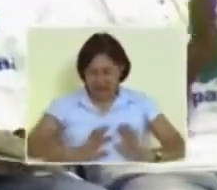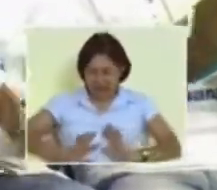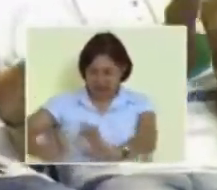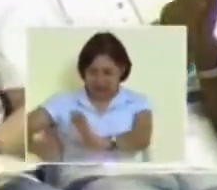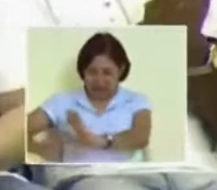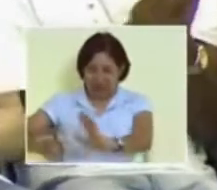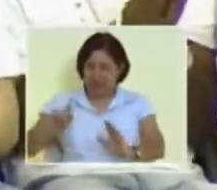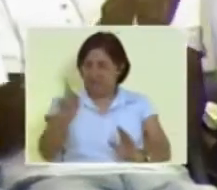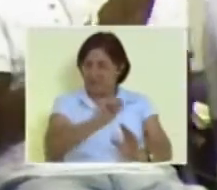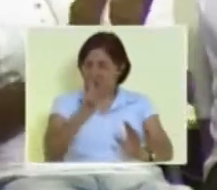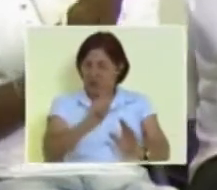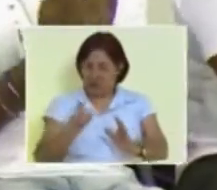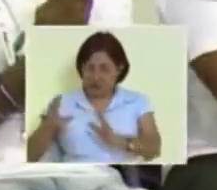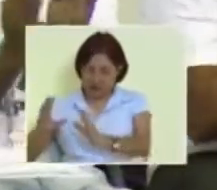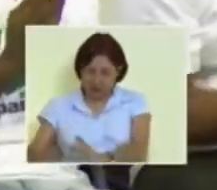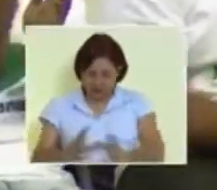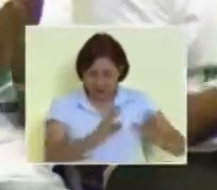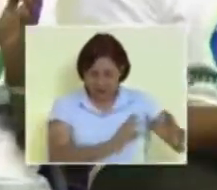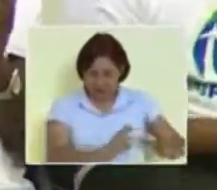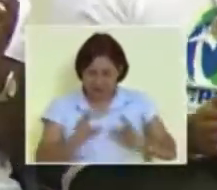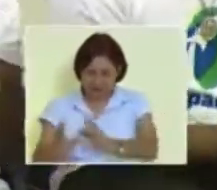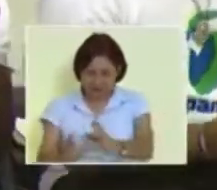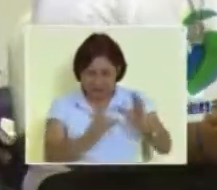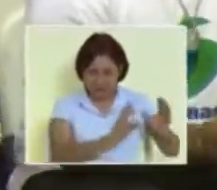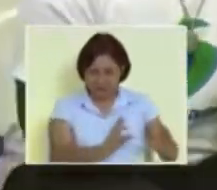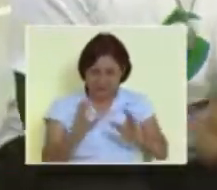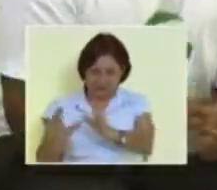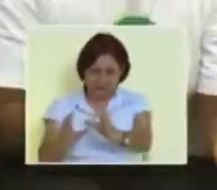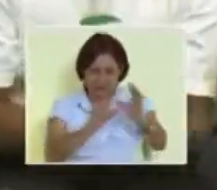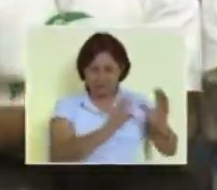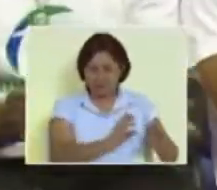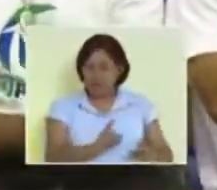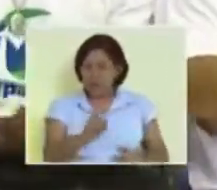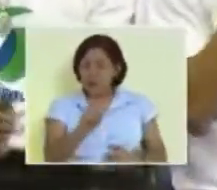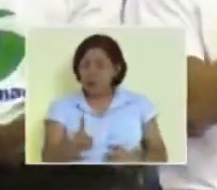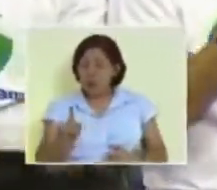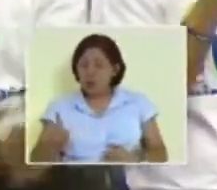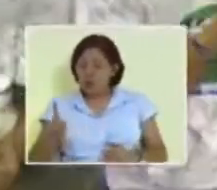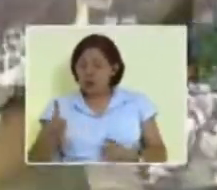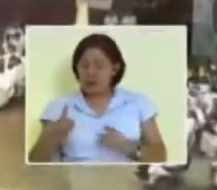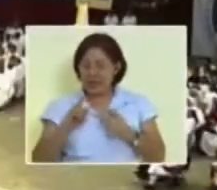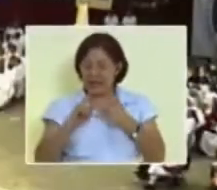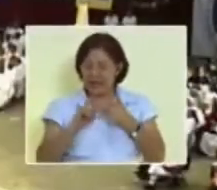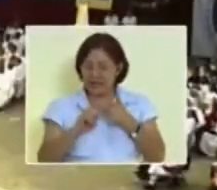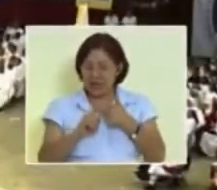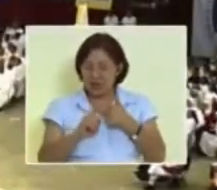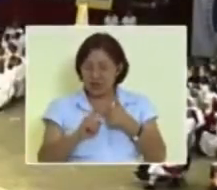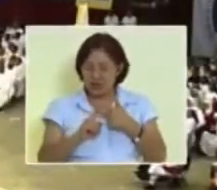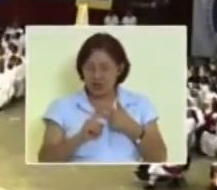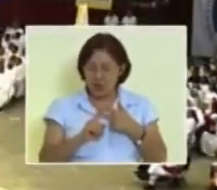vacacionar y conocida como un punto de referencia para promocionar el turismo de ocio y de aventuras